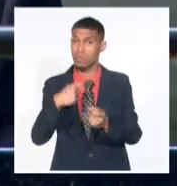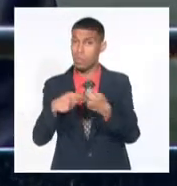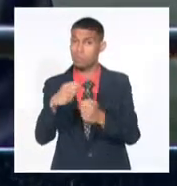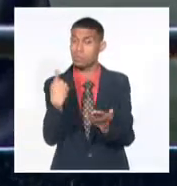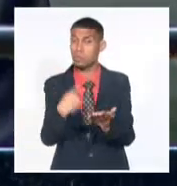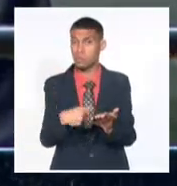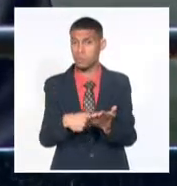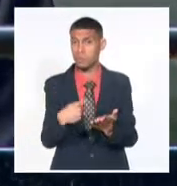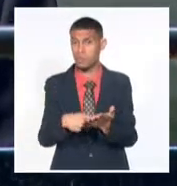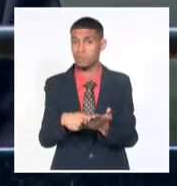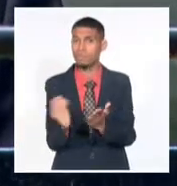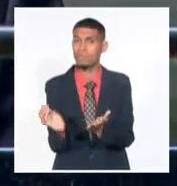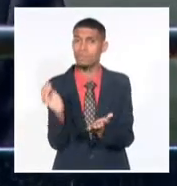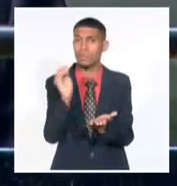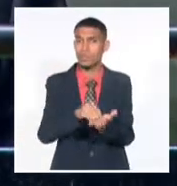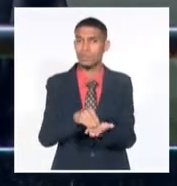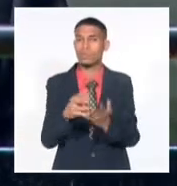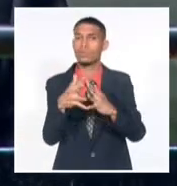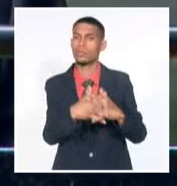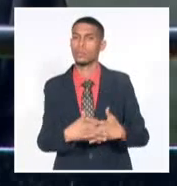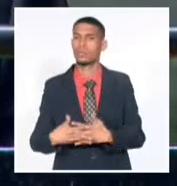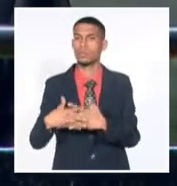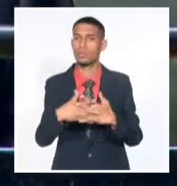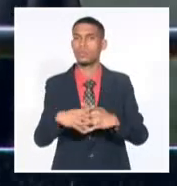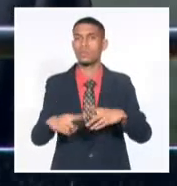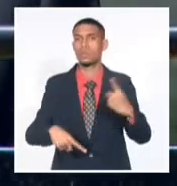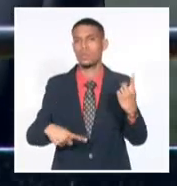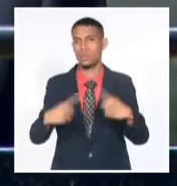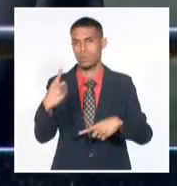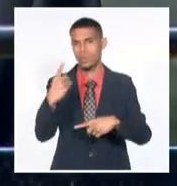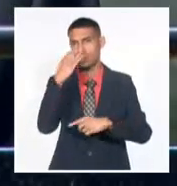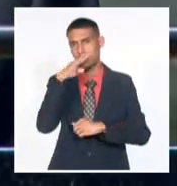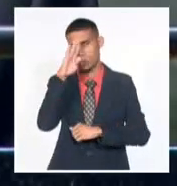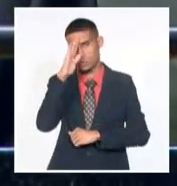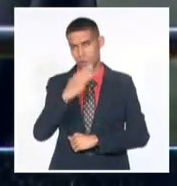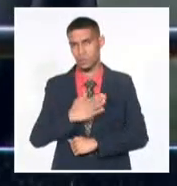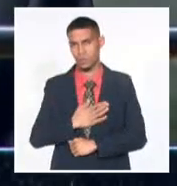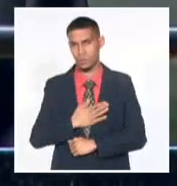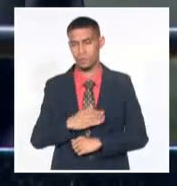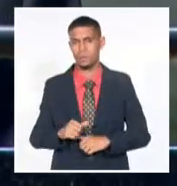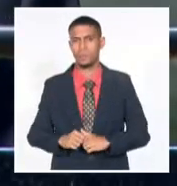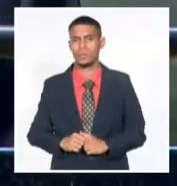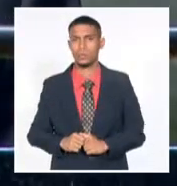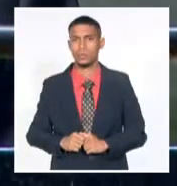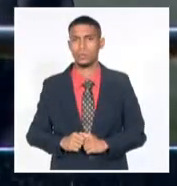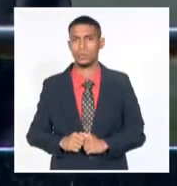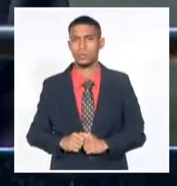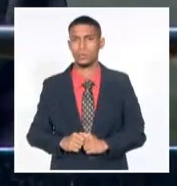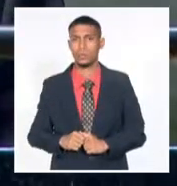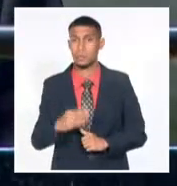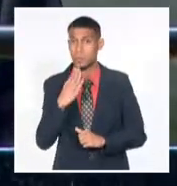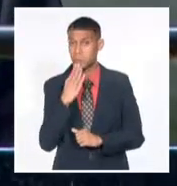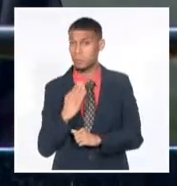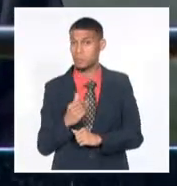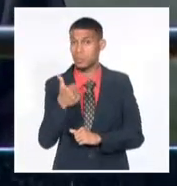financiero impuesto por los Estados Unidos de América contra Cuba. Mejor